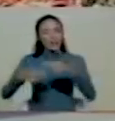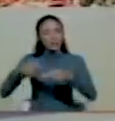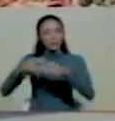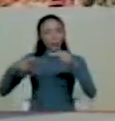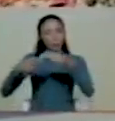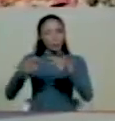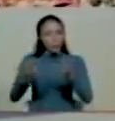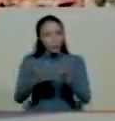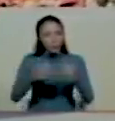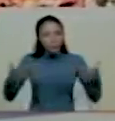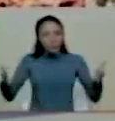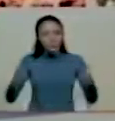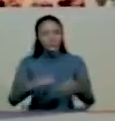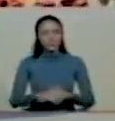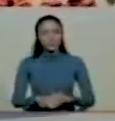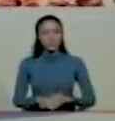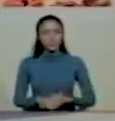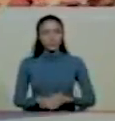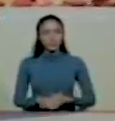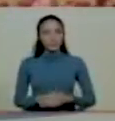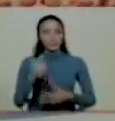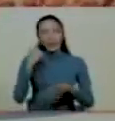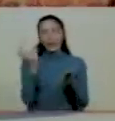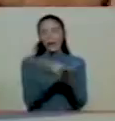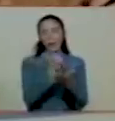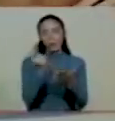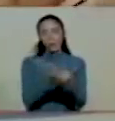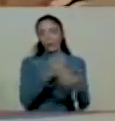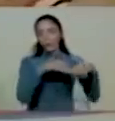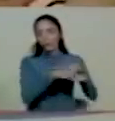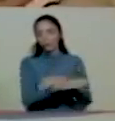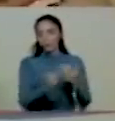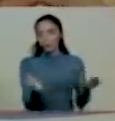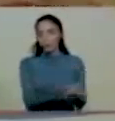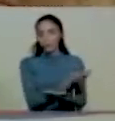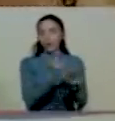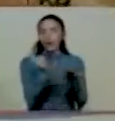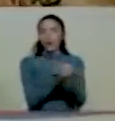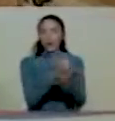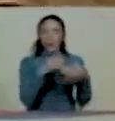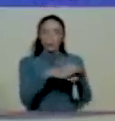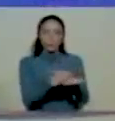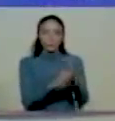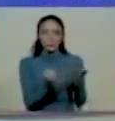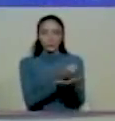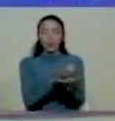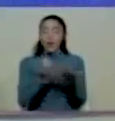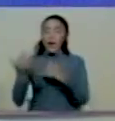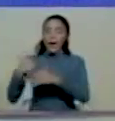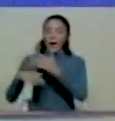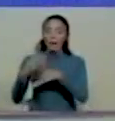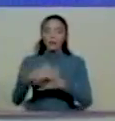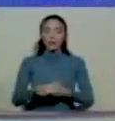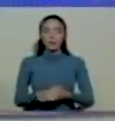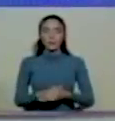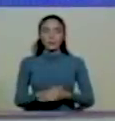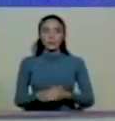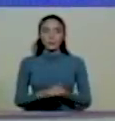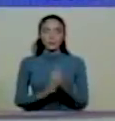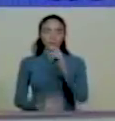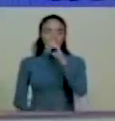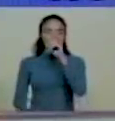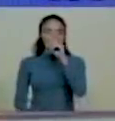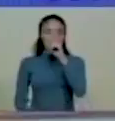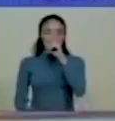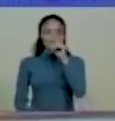Ya con los métodos que hay, los libros son asequibles a todo el mundo. Ya no es lo mismo, bueno, tú lo puedes buscar por internet,